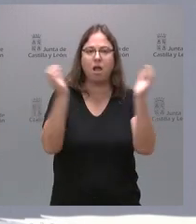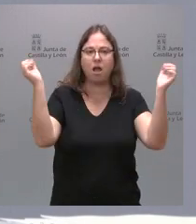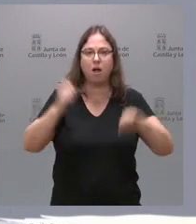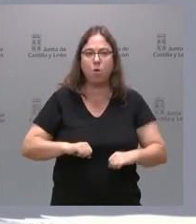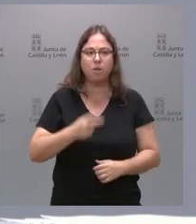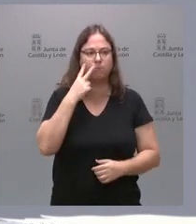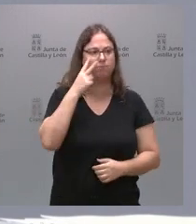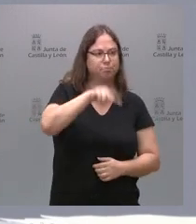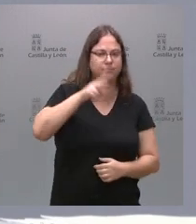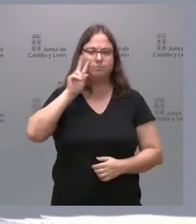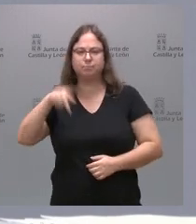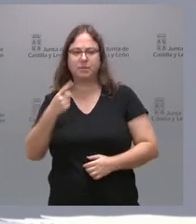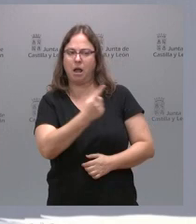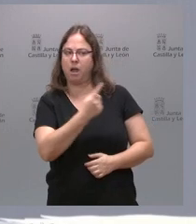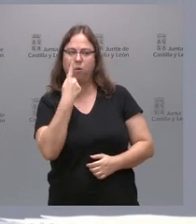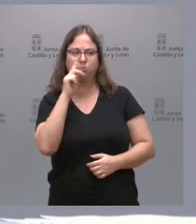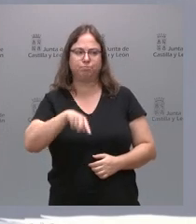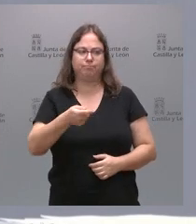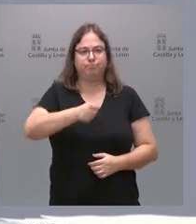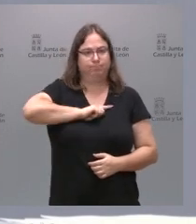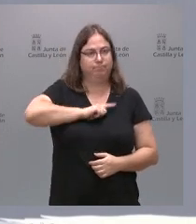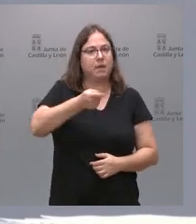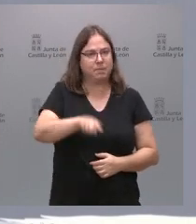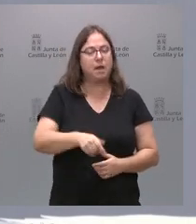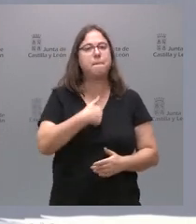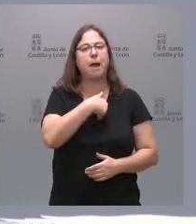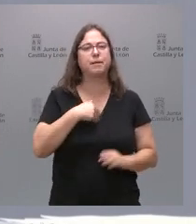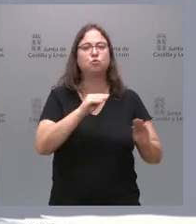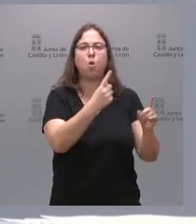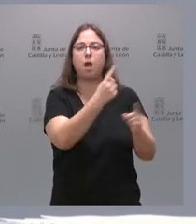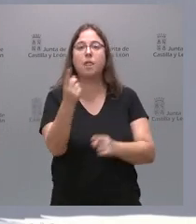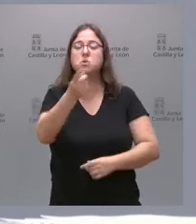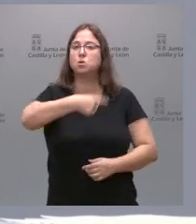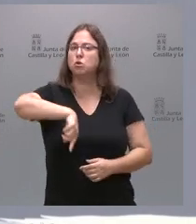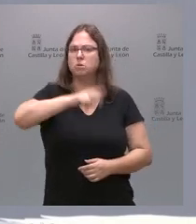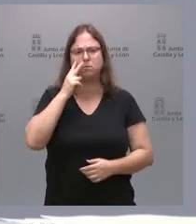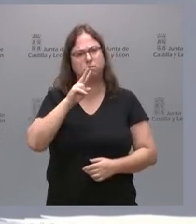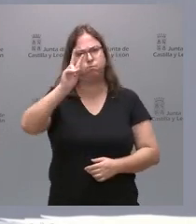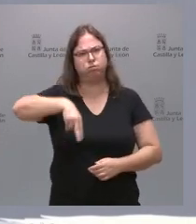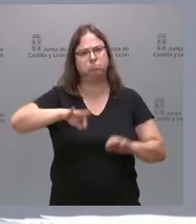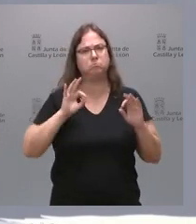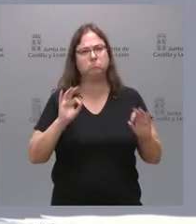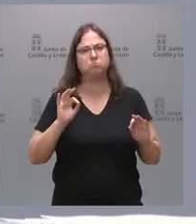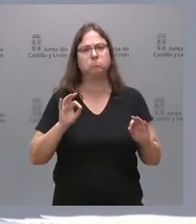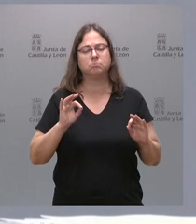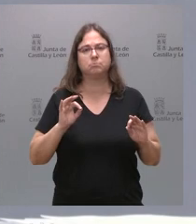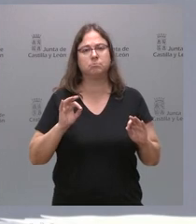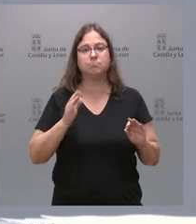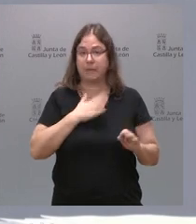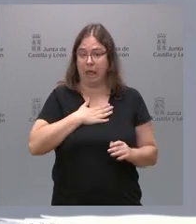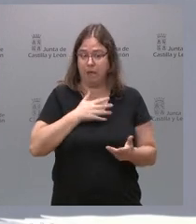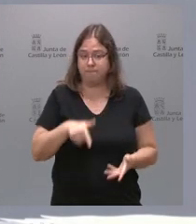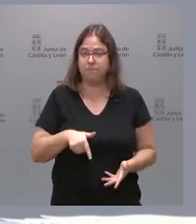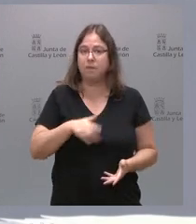papel que corresponde a cada uno de ellos que tienen su papel importante nosotros se lo reconocemos y por tanto desde aquí